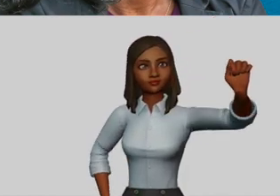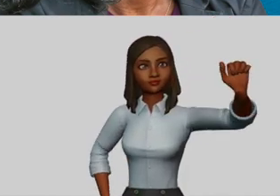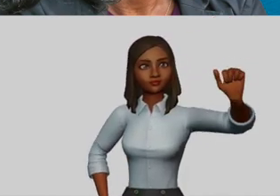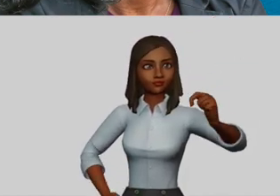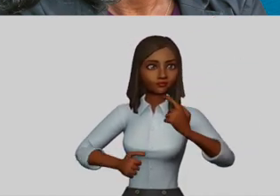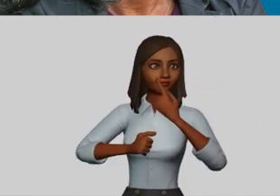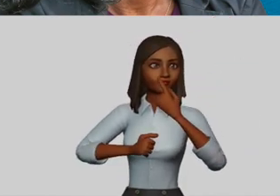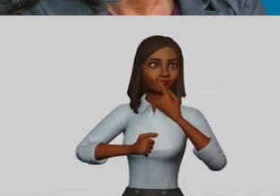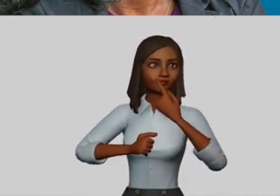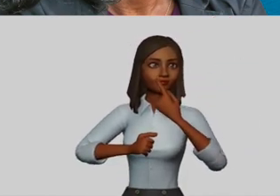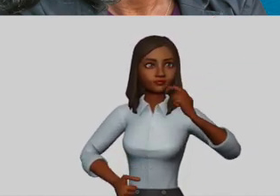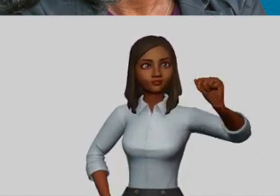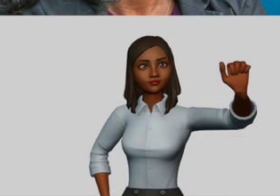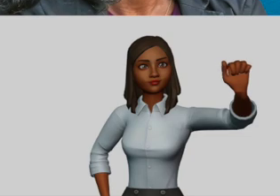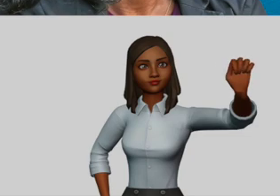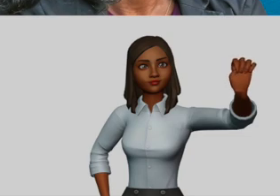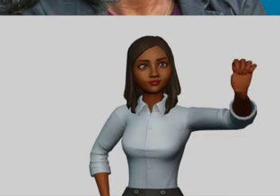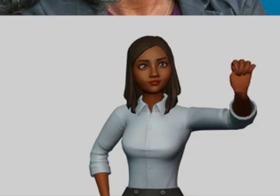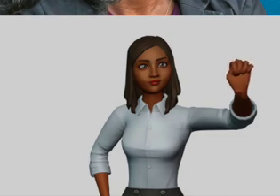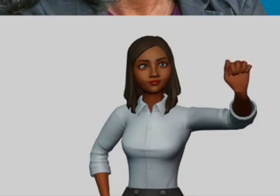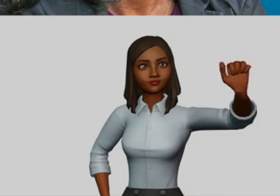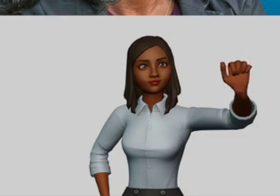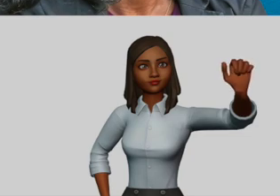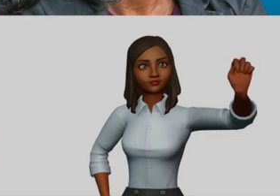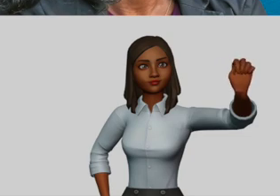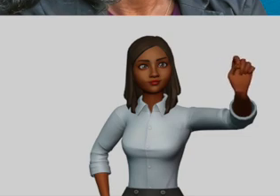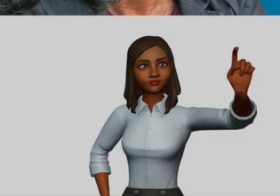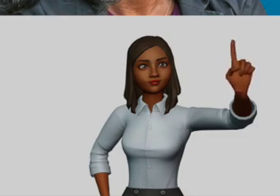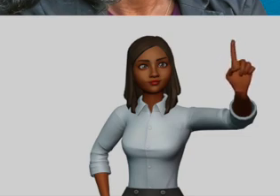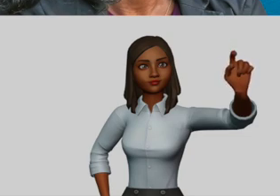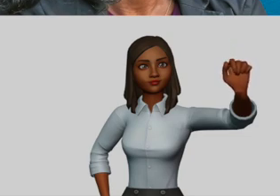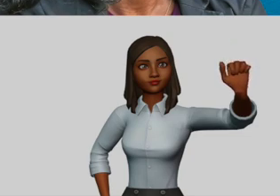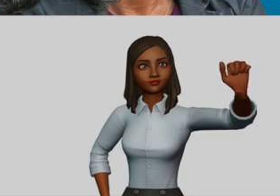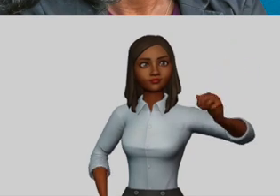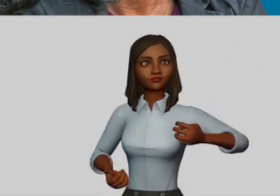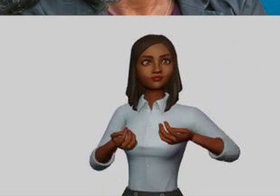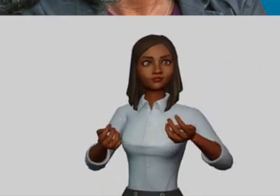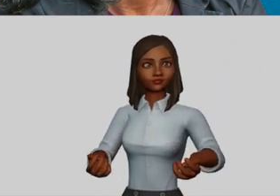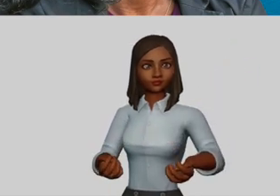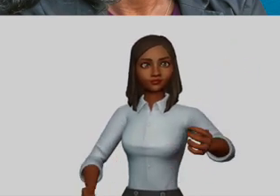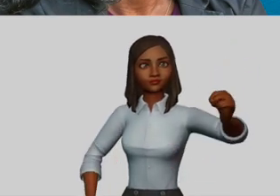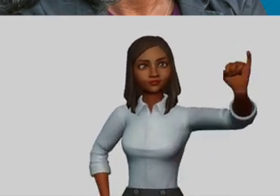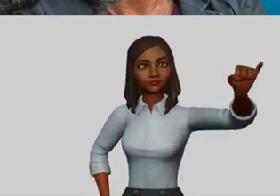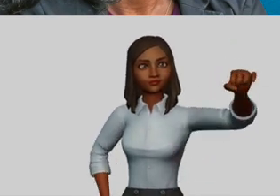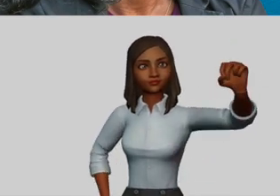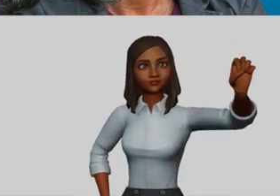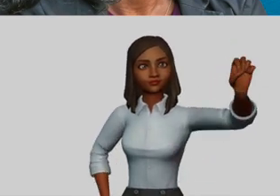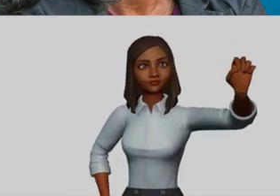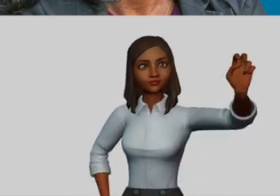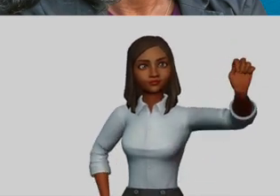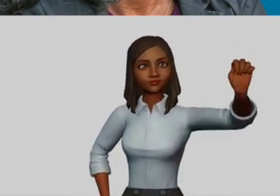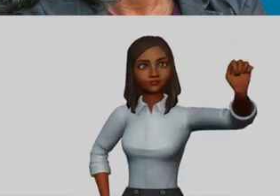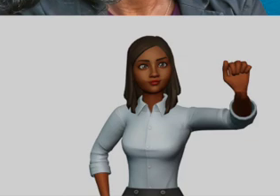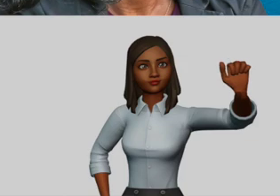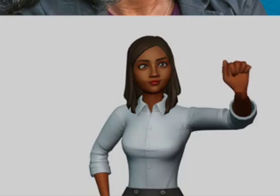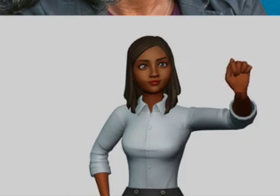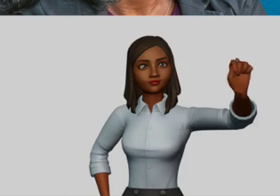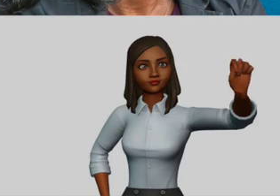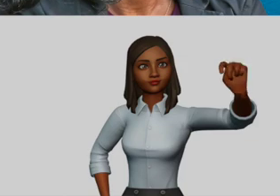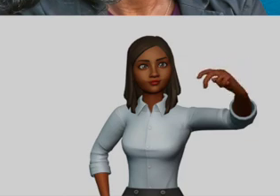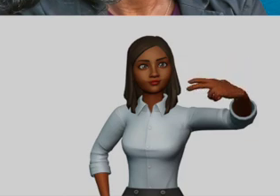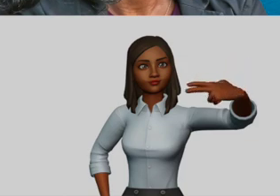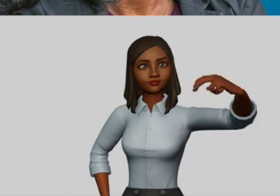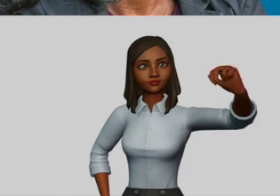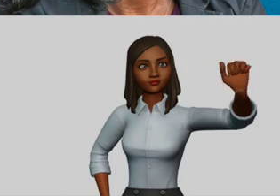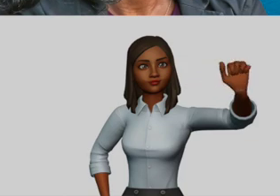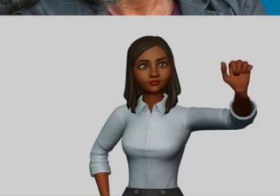tu mortgage, ellos cogen tu casa y así es que ellos hacen su dinero. Fannie